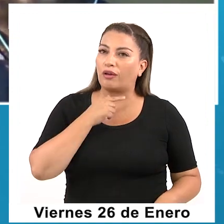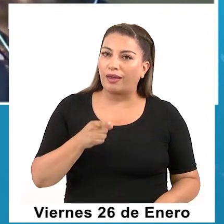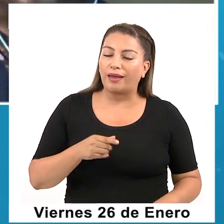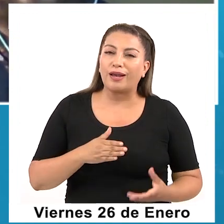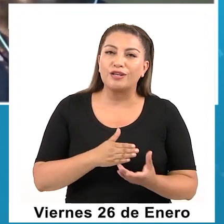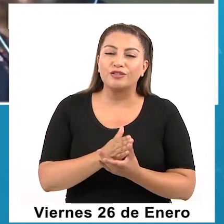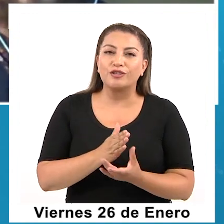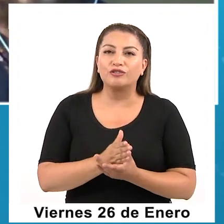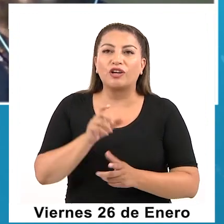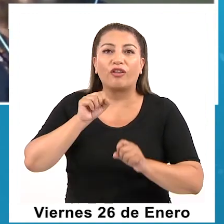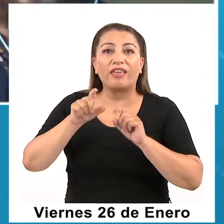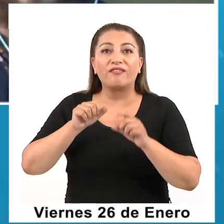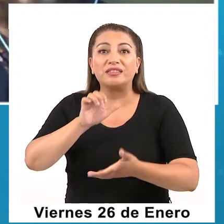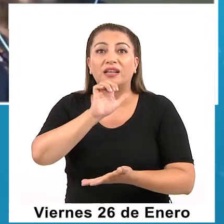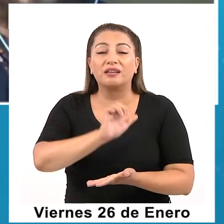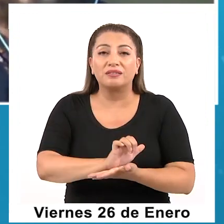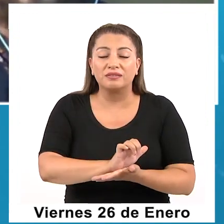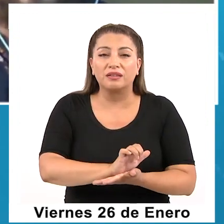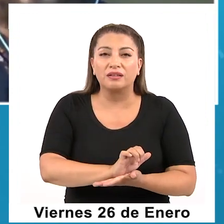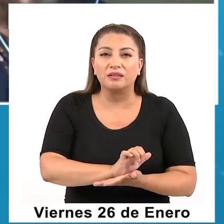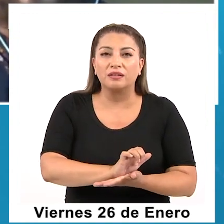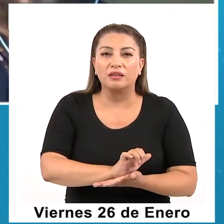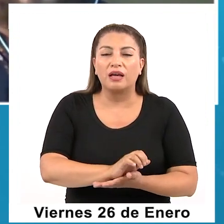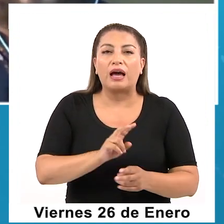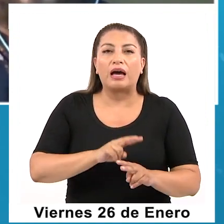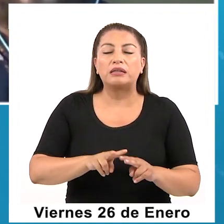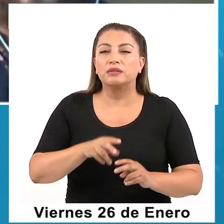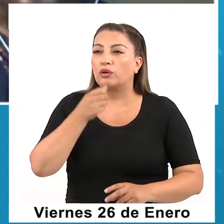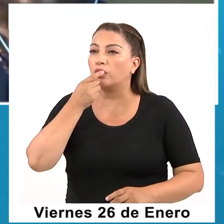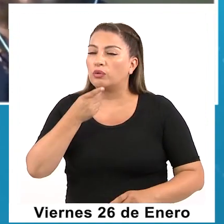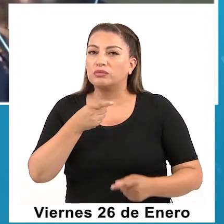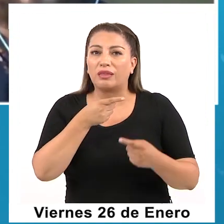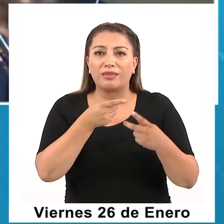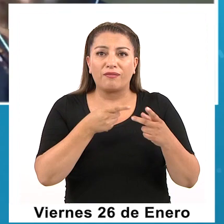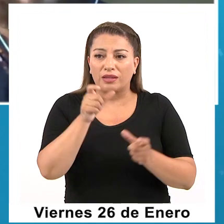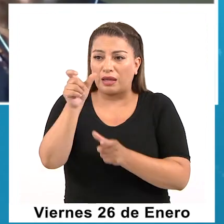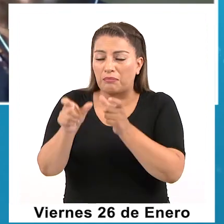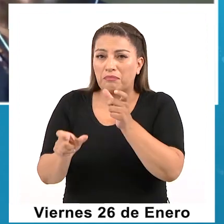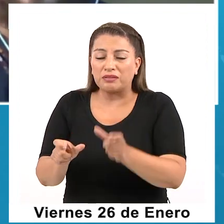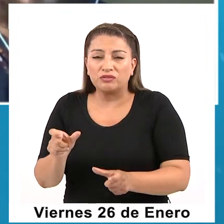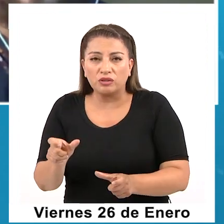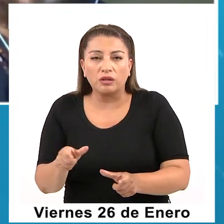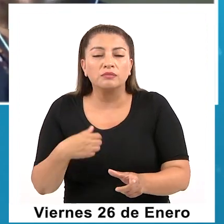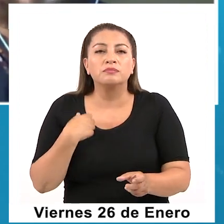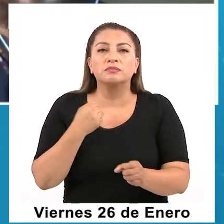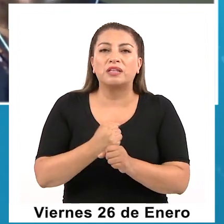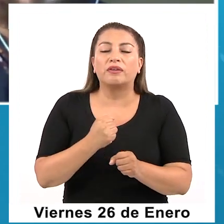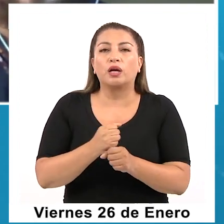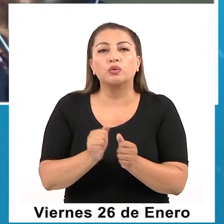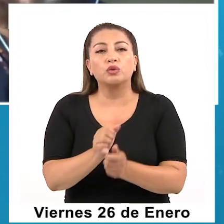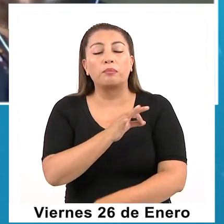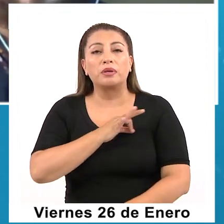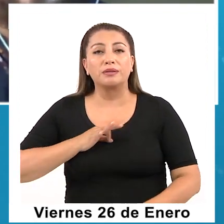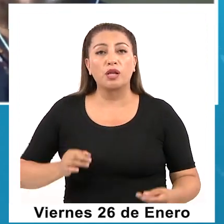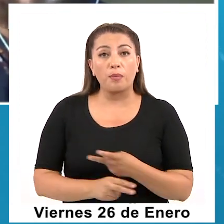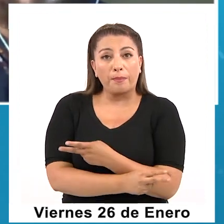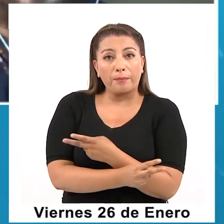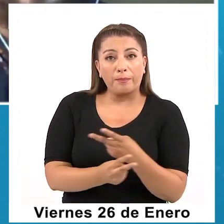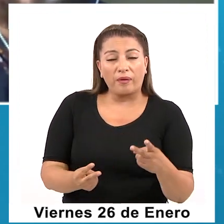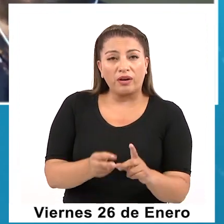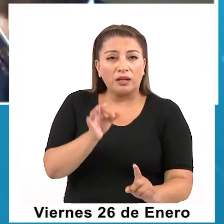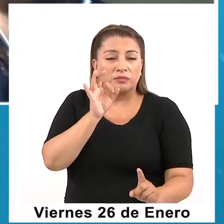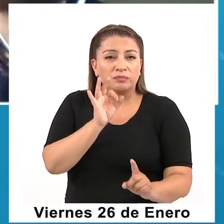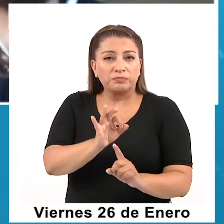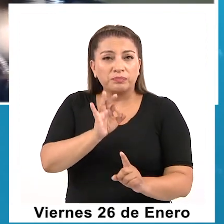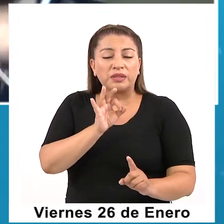Consejo de Defensa del Estado se hizo parte a través de una querella, tenemos distintos actores en el fondo también, aparte del Ministerio Público, ¿cierto? Con la